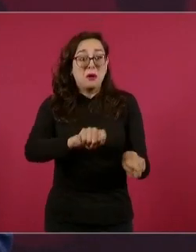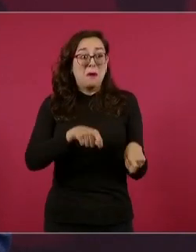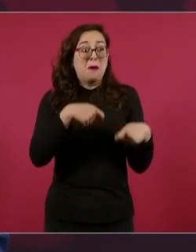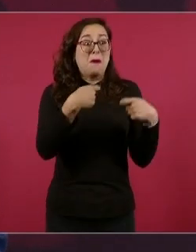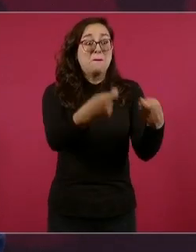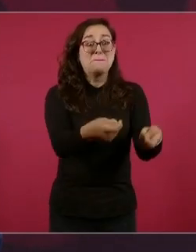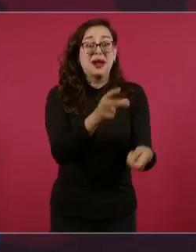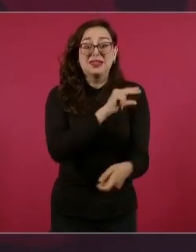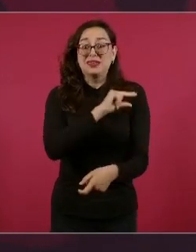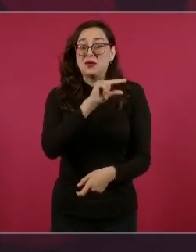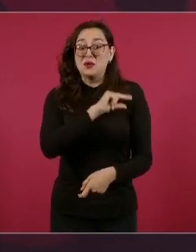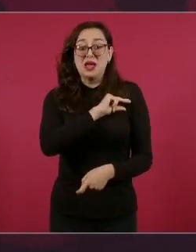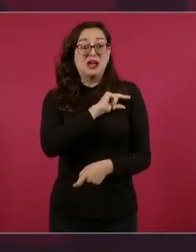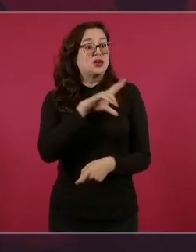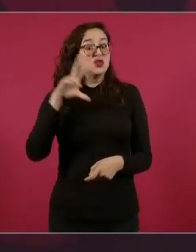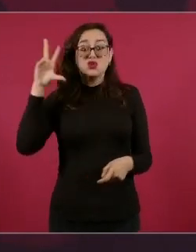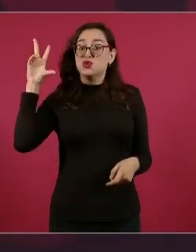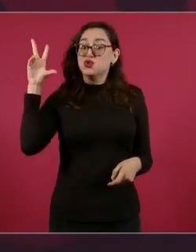y